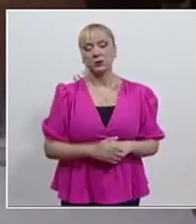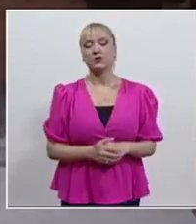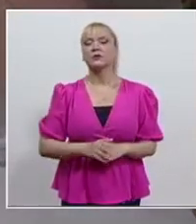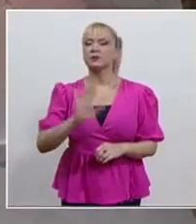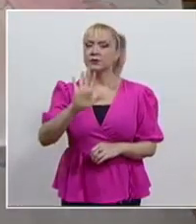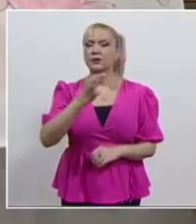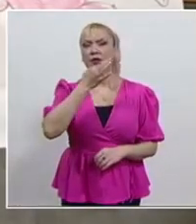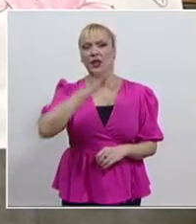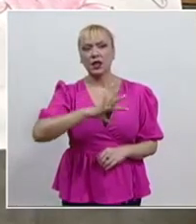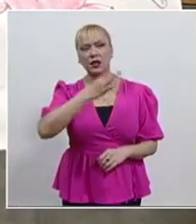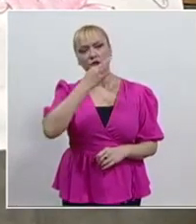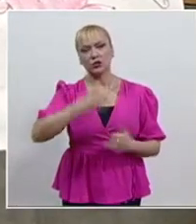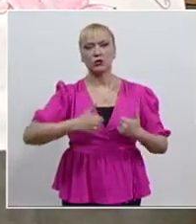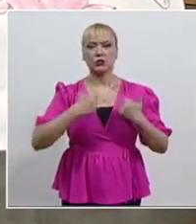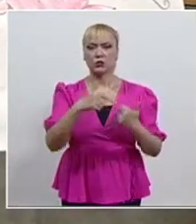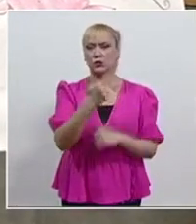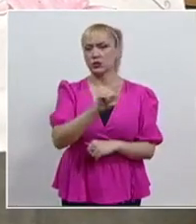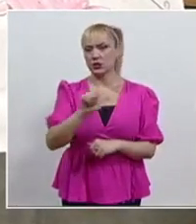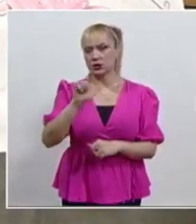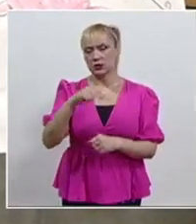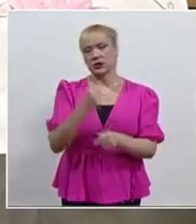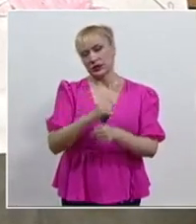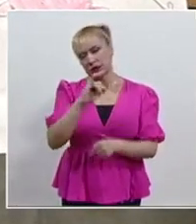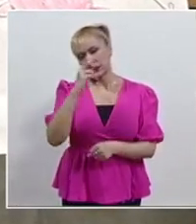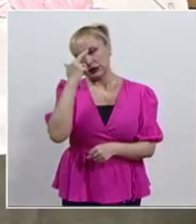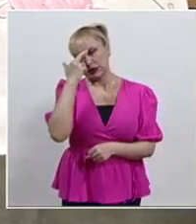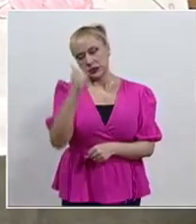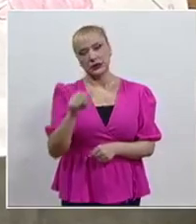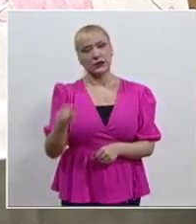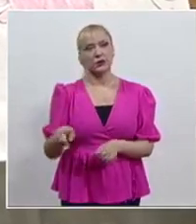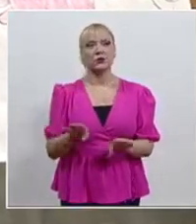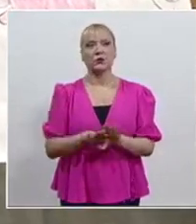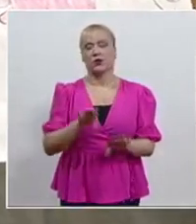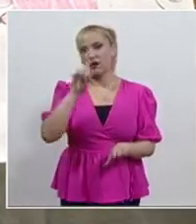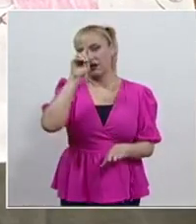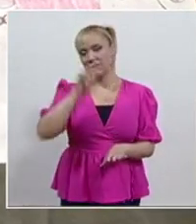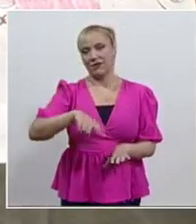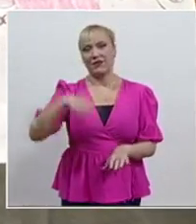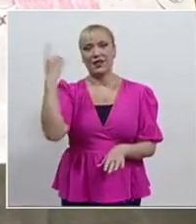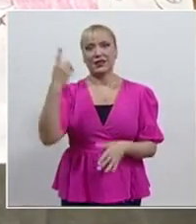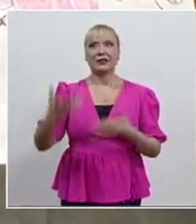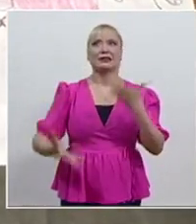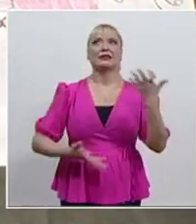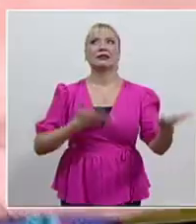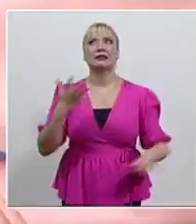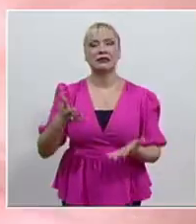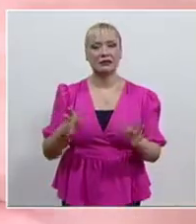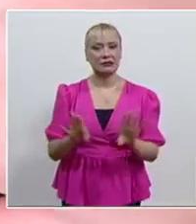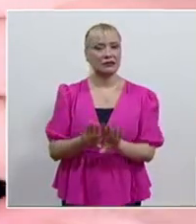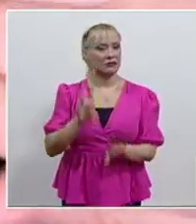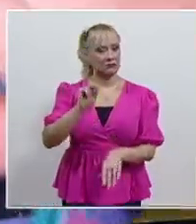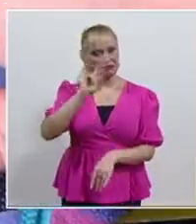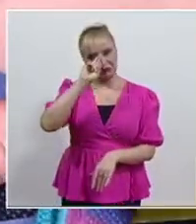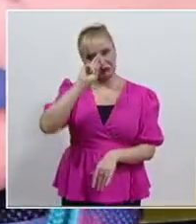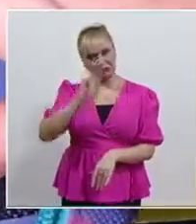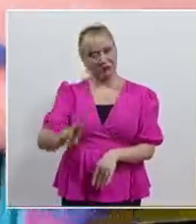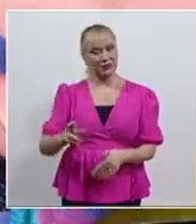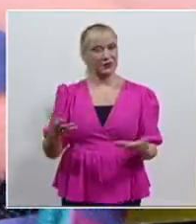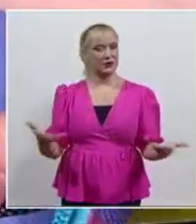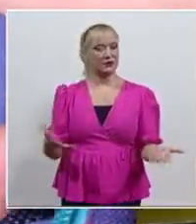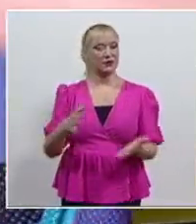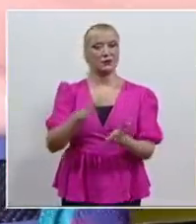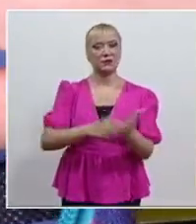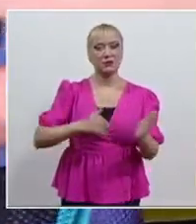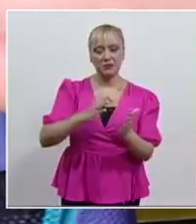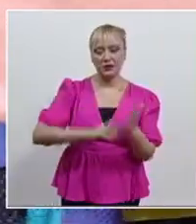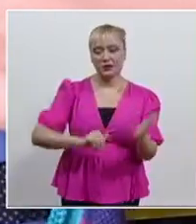niñas, niños y adolescentes se encuentran en una situación de especial vulnerabilidad, lo que obliga a que el procedimiento para modificar sus documentos debe